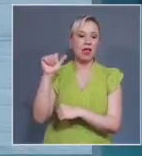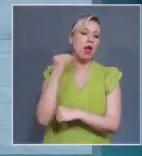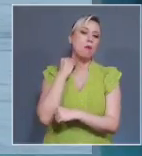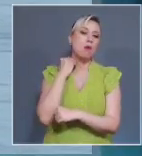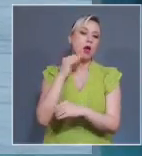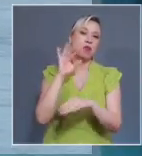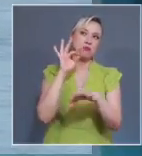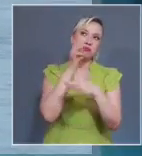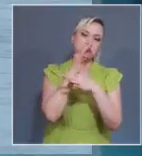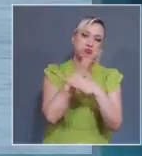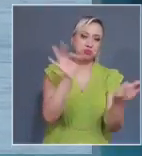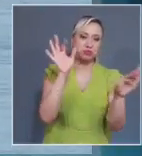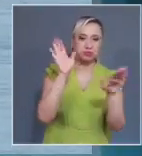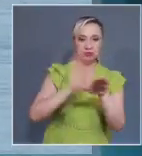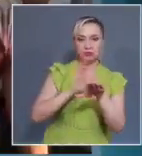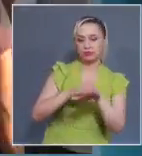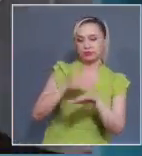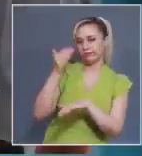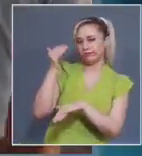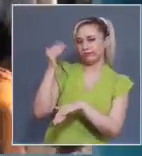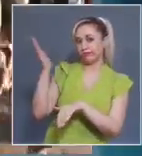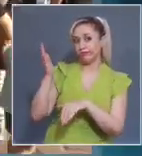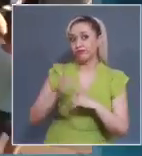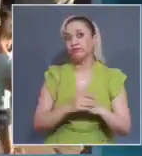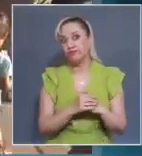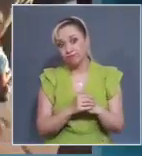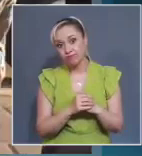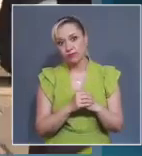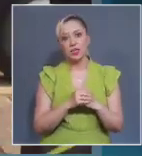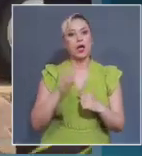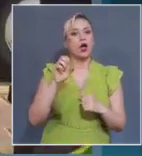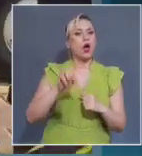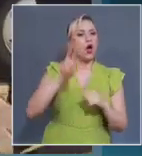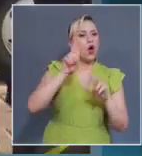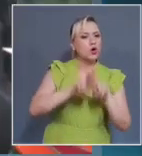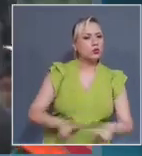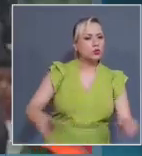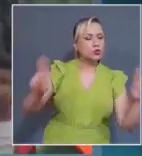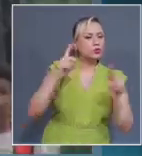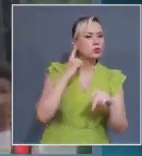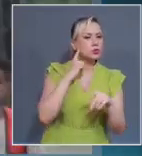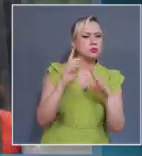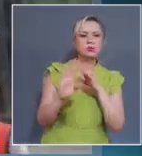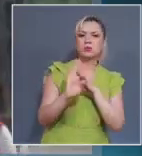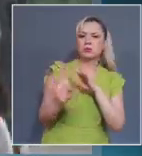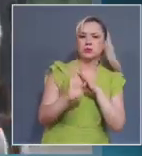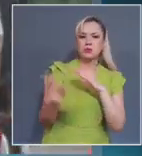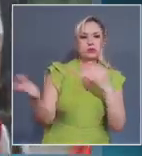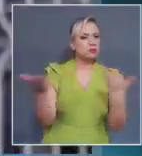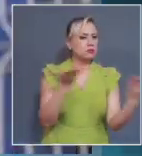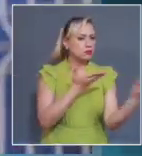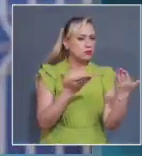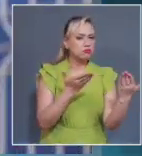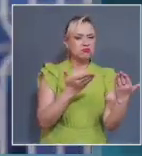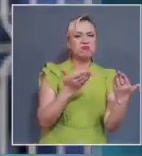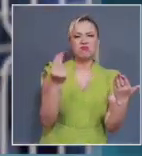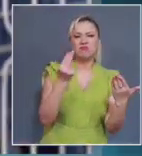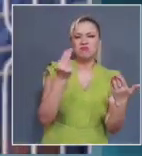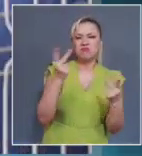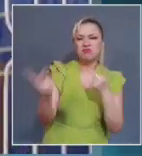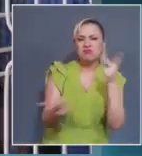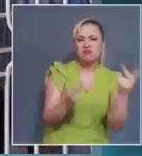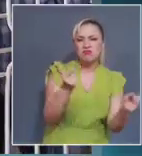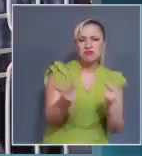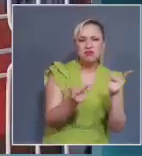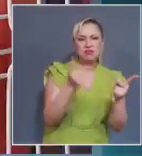Naciones Unidas reconoció la iniciativa del Instituto Nacional de Migración para llevar a cabo una consulta que permita la actualización de las normas